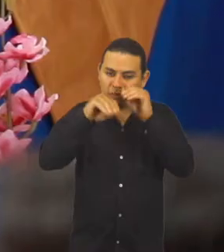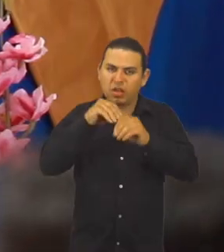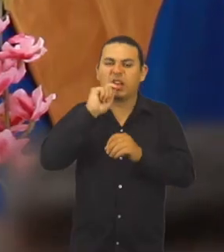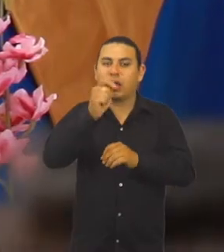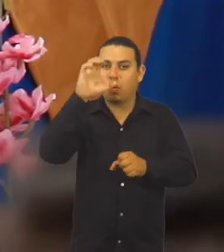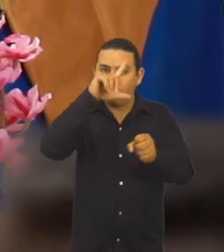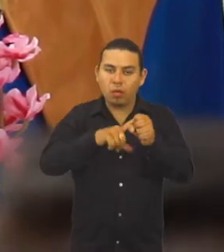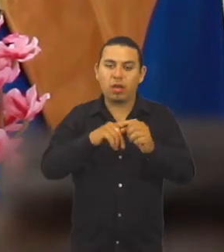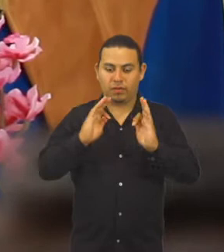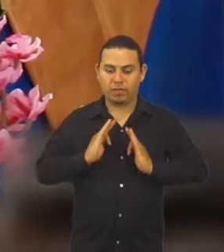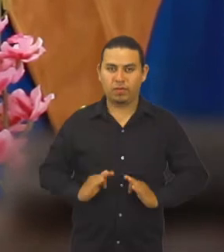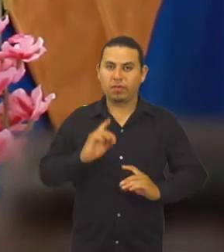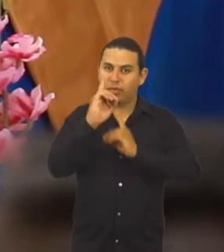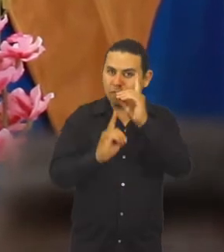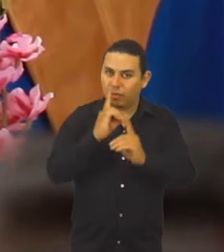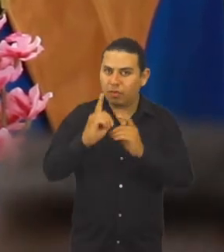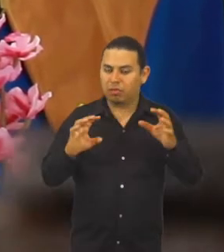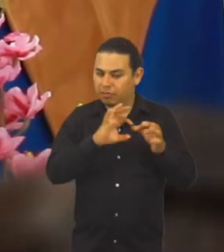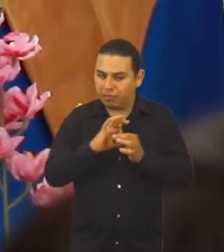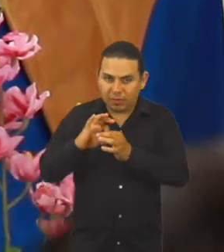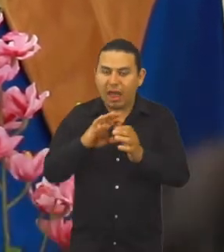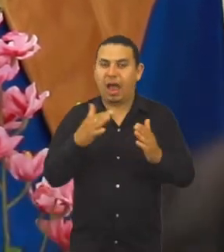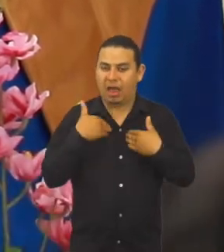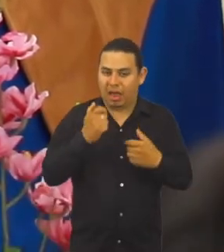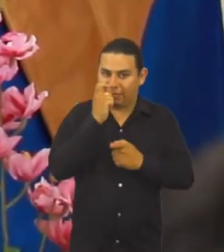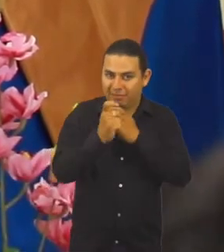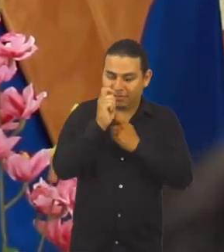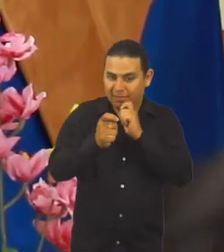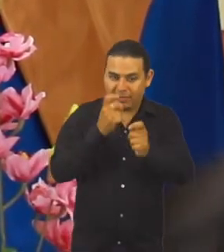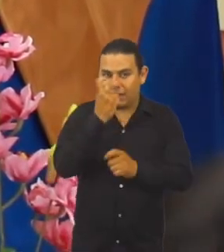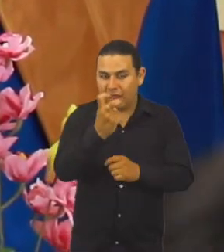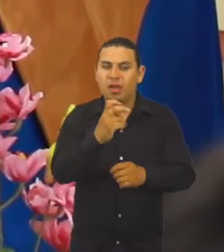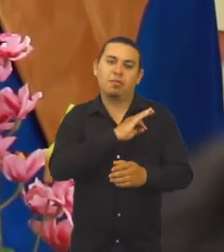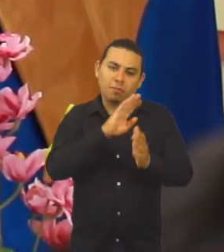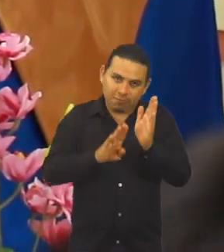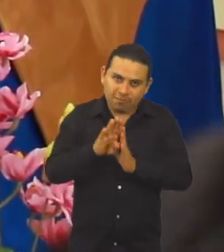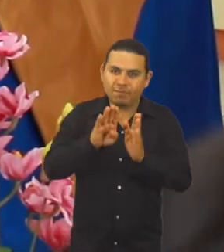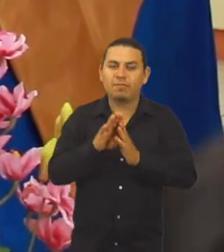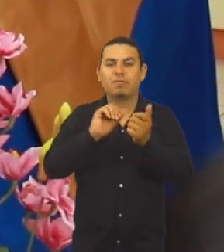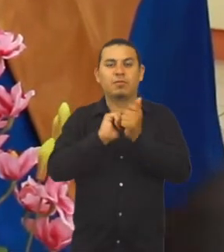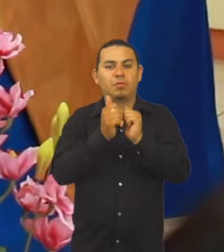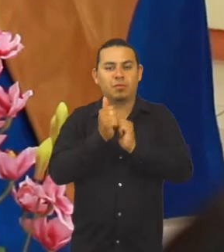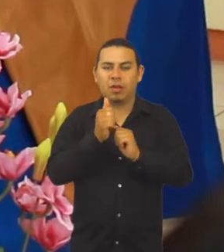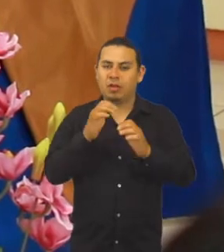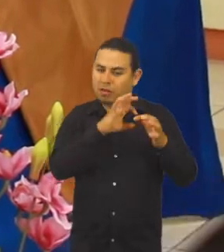esta iniciativa pues controlar y fiscalizar lo que es la cultura física y el deporte. Se crean algunas